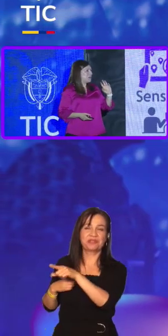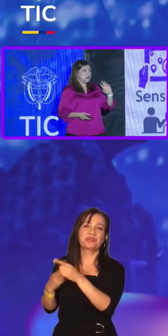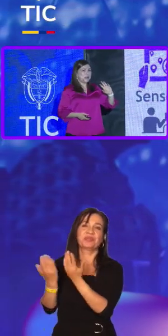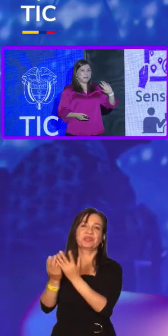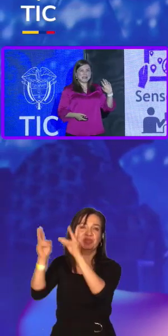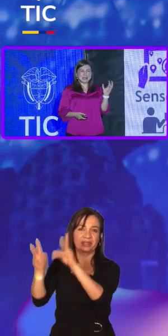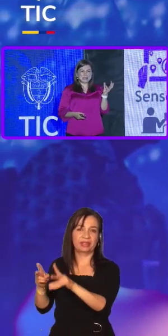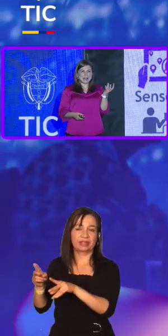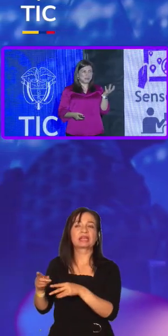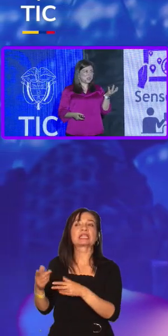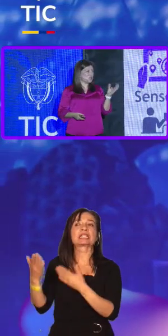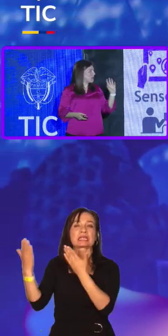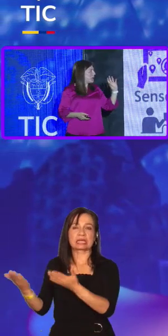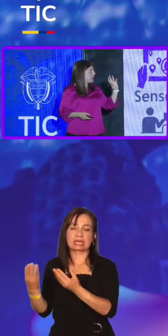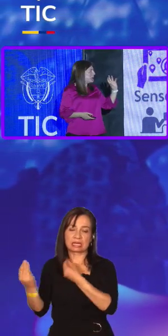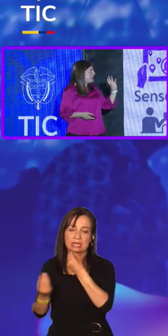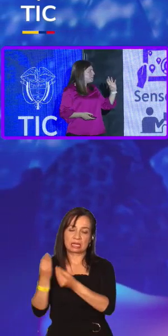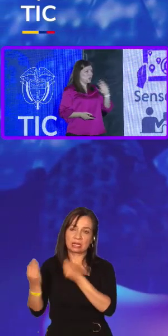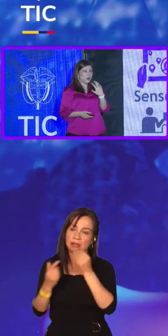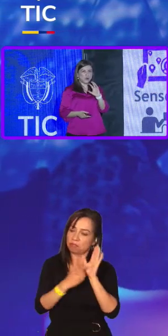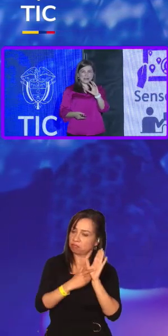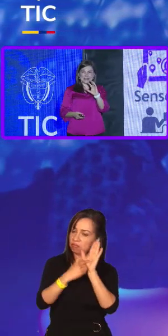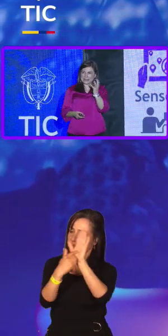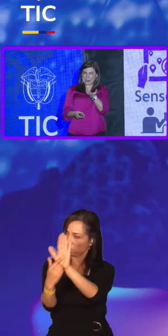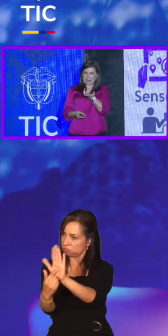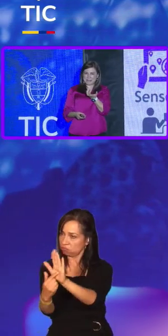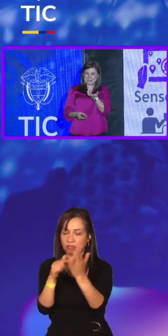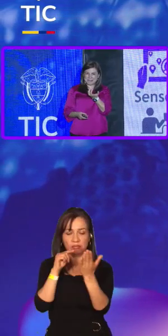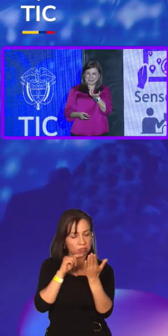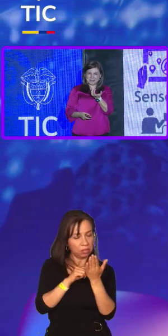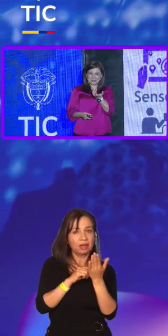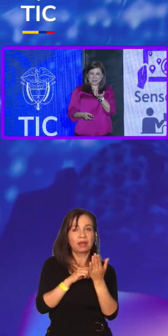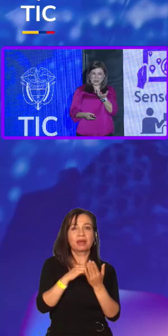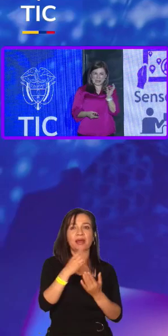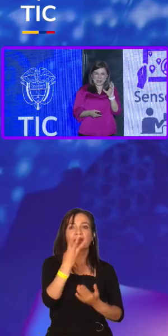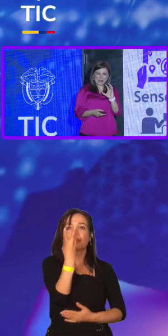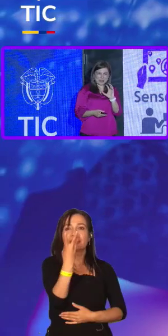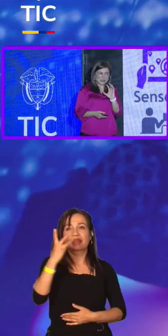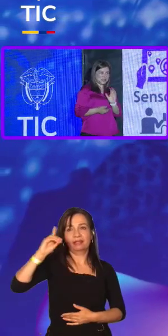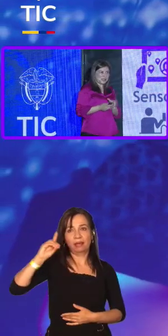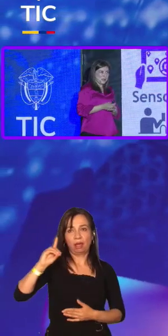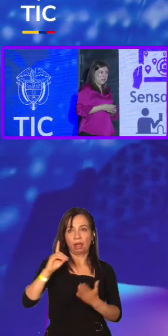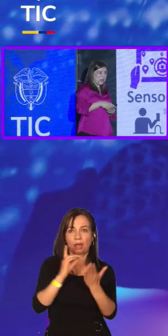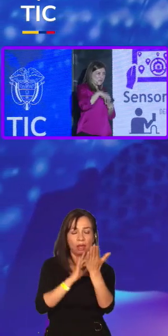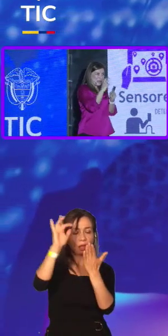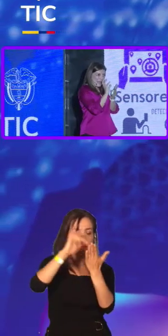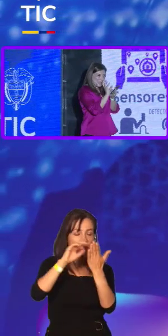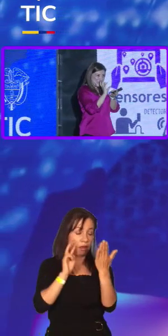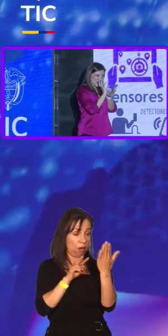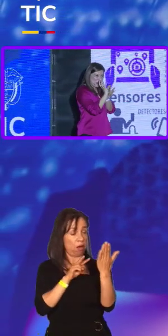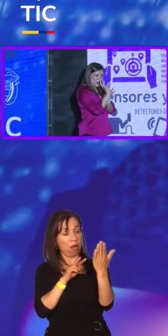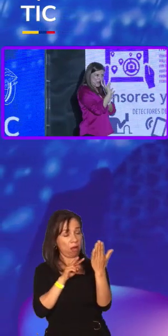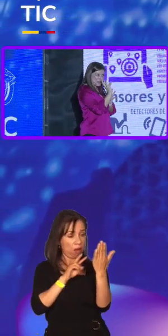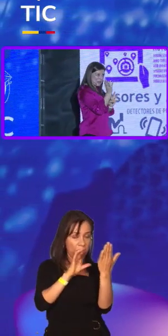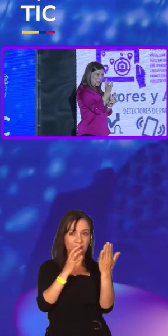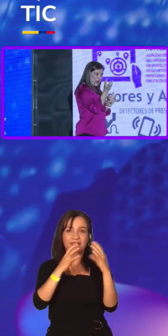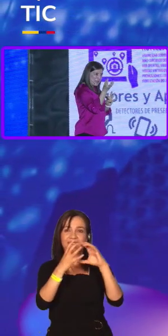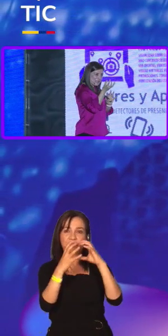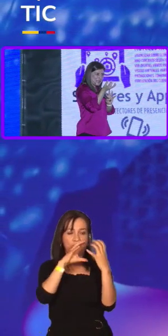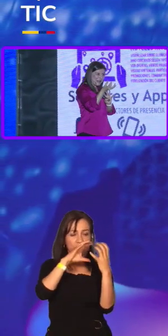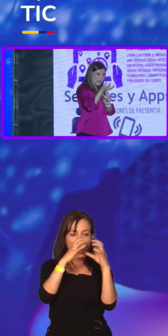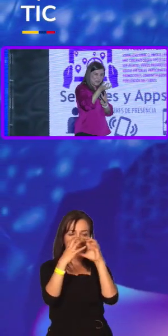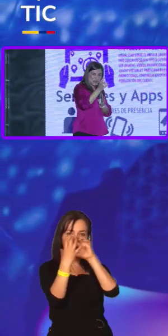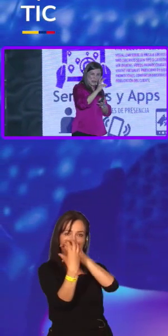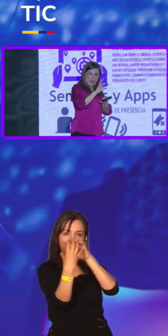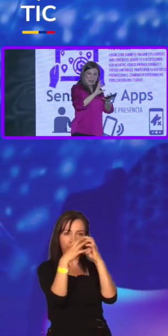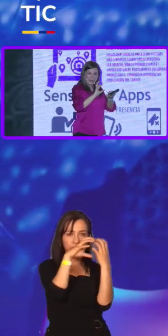estudiantes, le presenta a la persona el menú en 3D con el teléfono. Entonces ve la hamburguesa que se va a comer